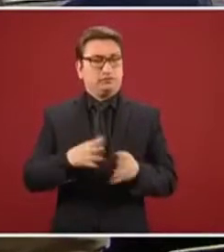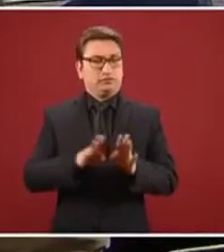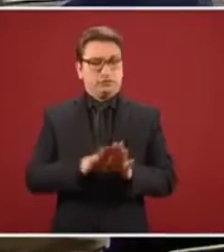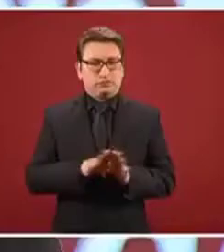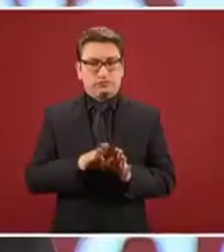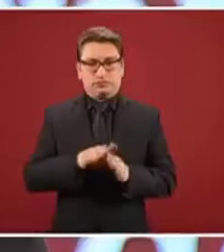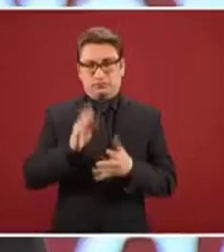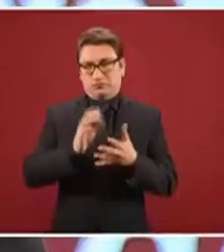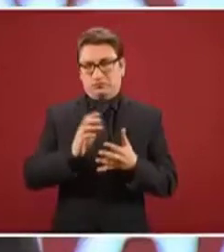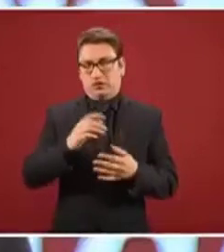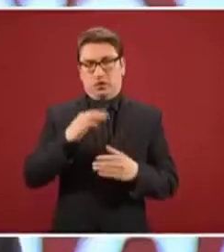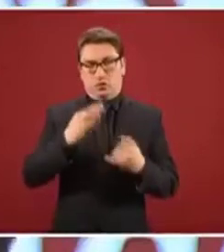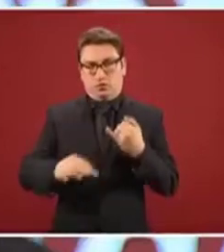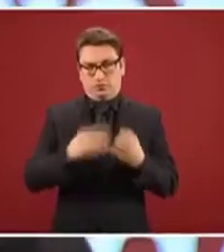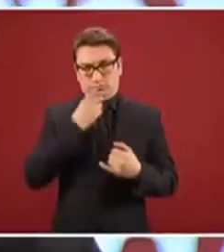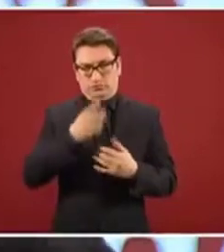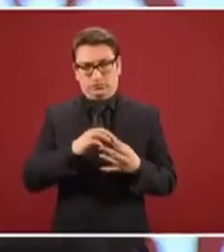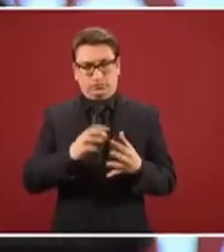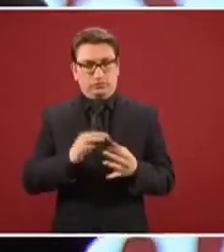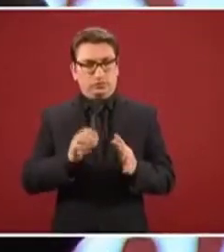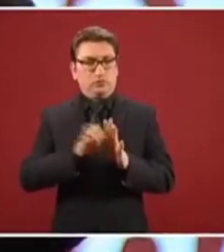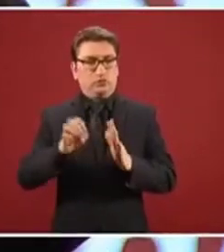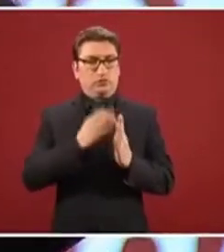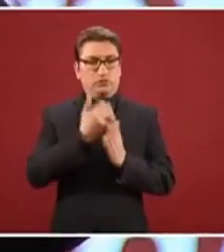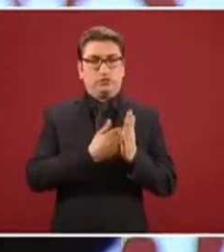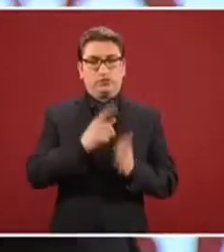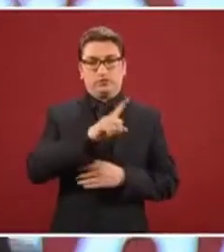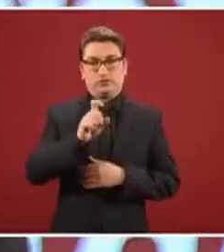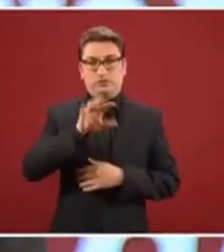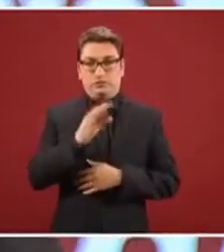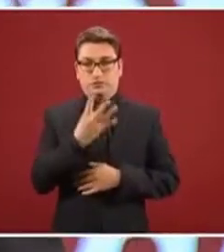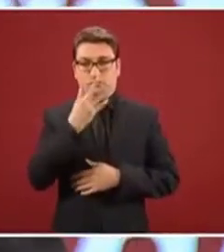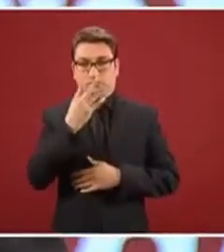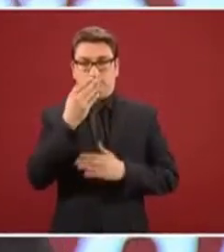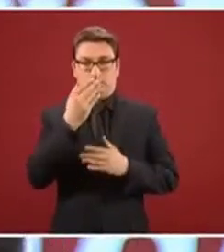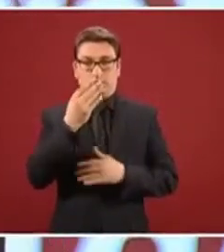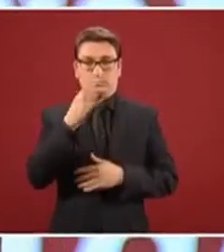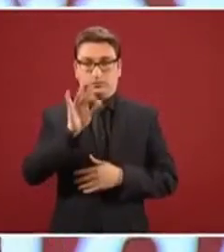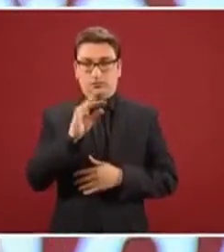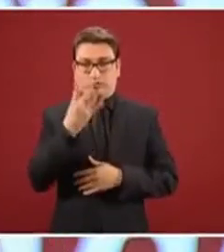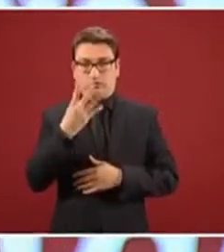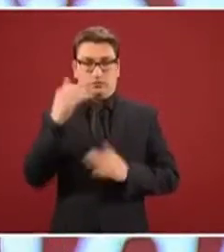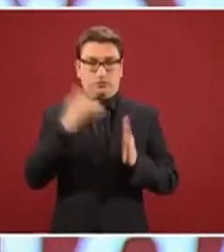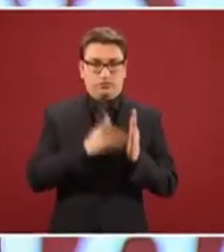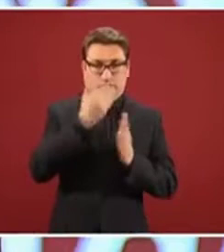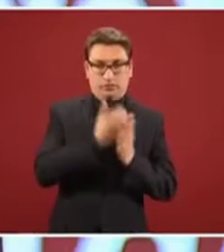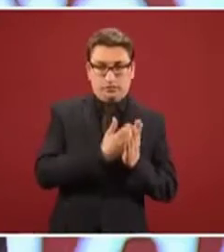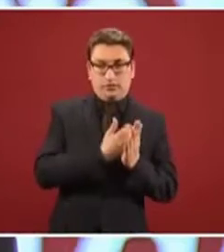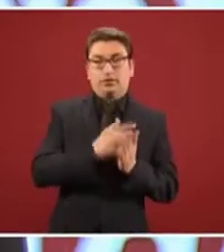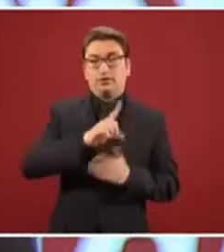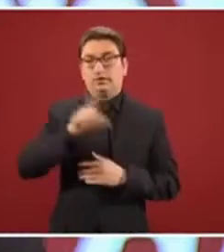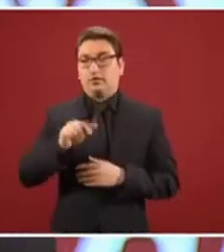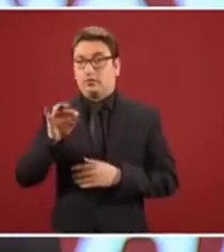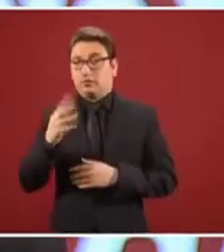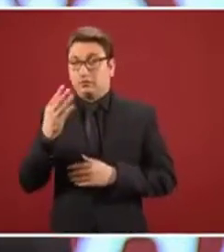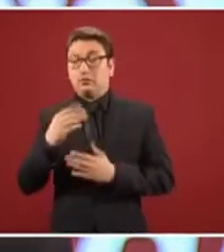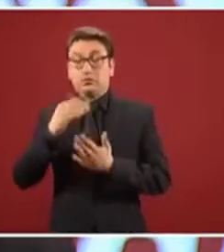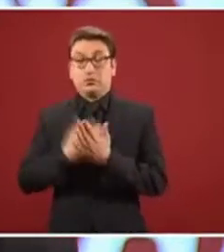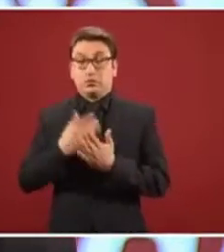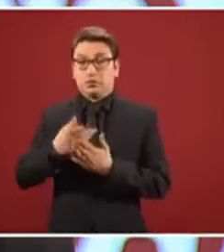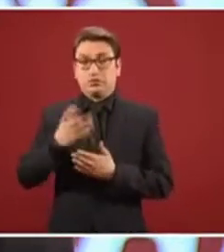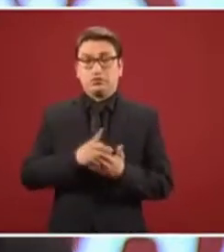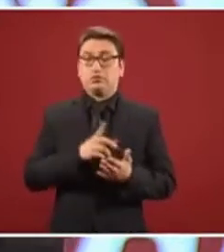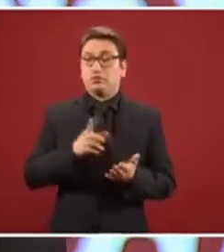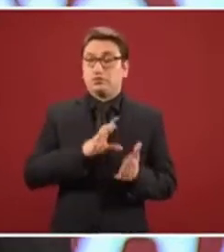cierro, que tengas una reducción de 144 mil a 42 mil y no tienes una sola recomendación de derechos